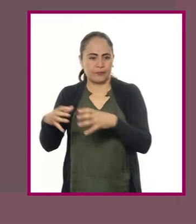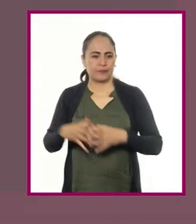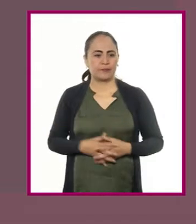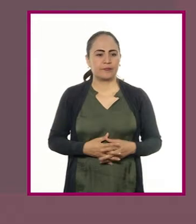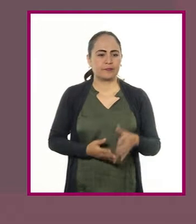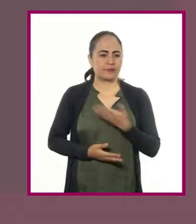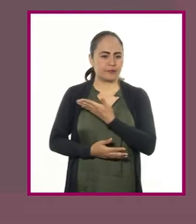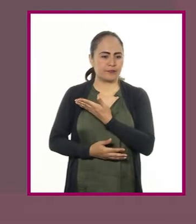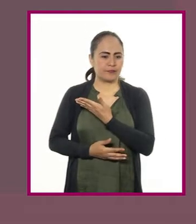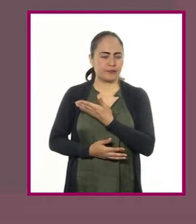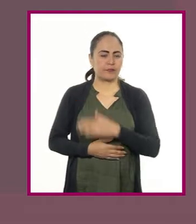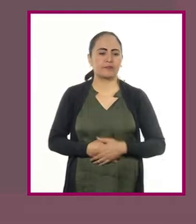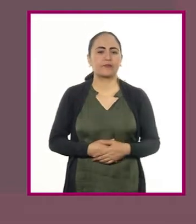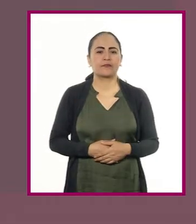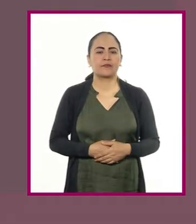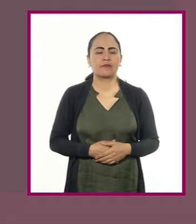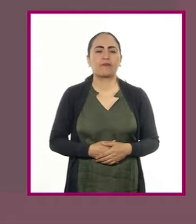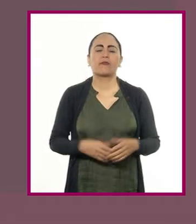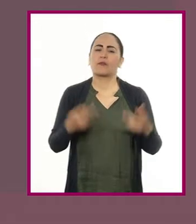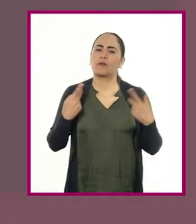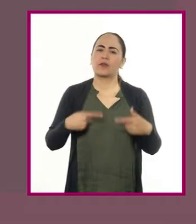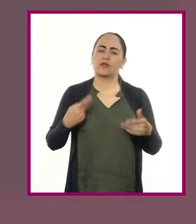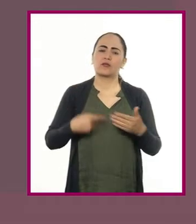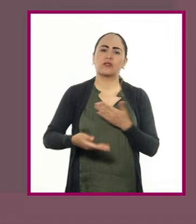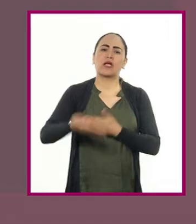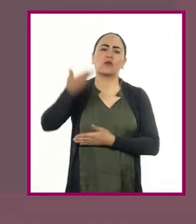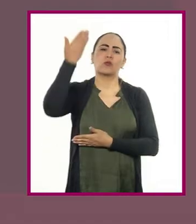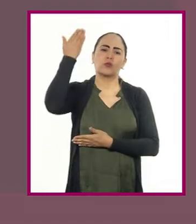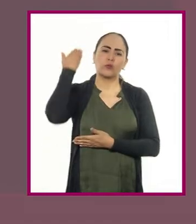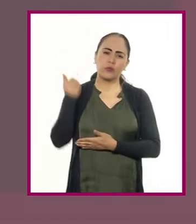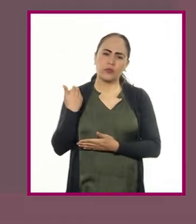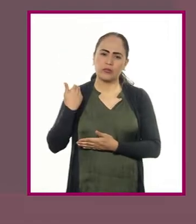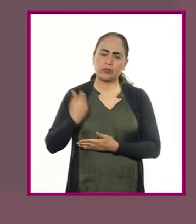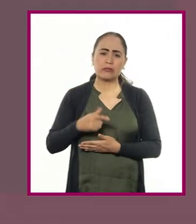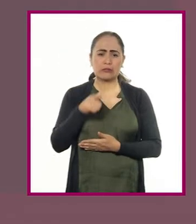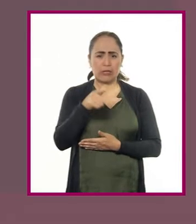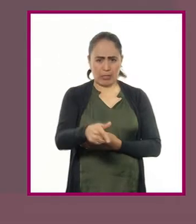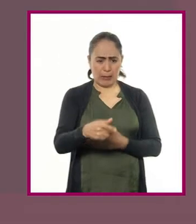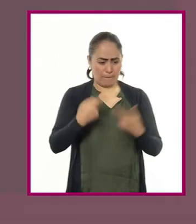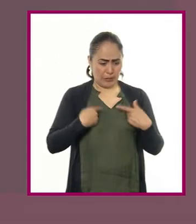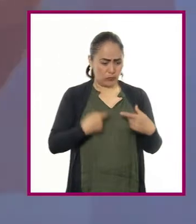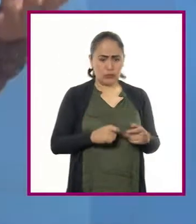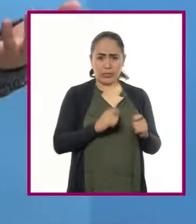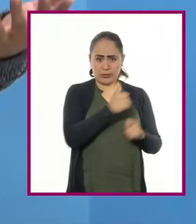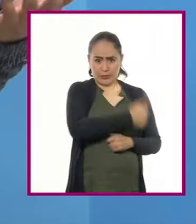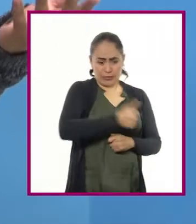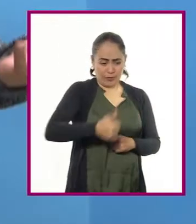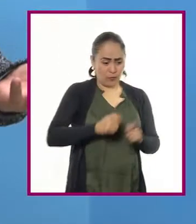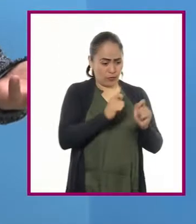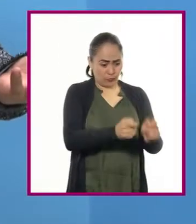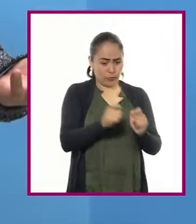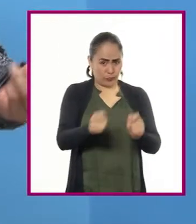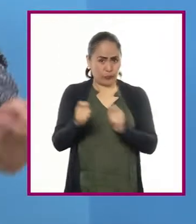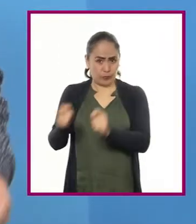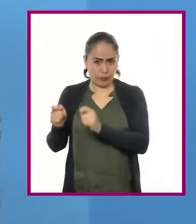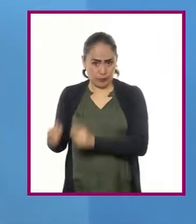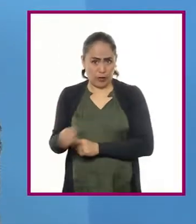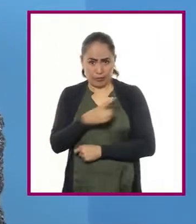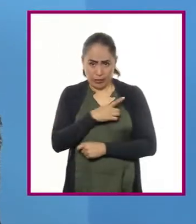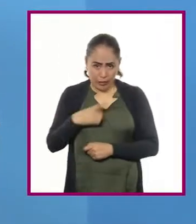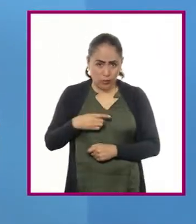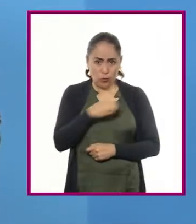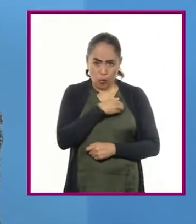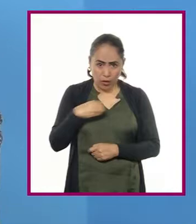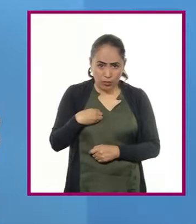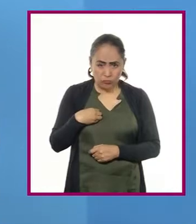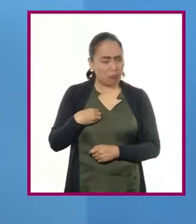esto reside en que las personas de aquel entonces no eran consideradas individuos como nosotros los entendemos actualmente, sino